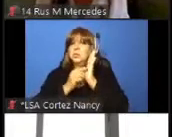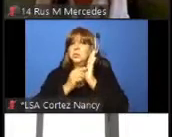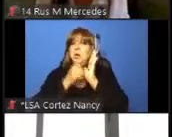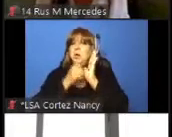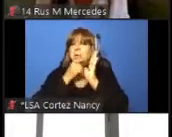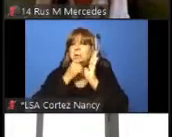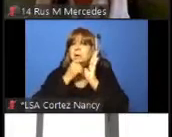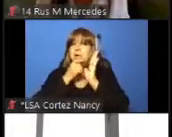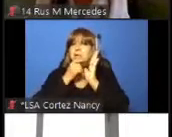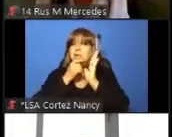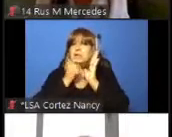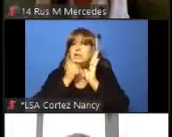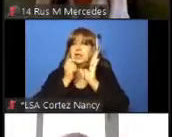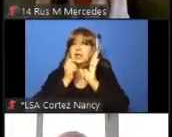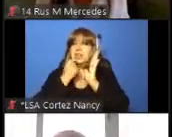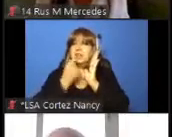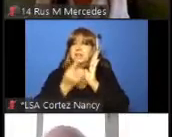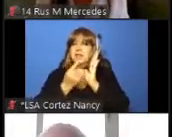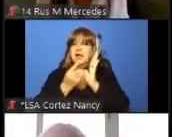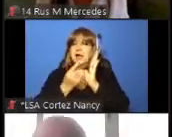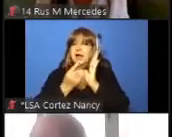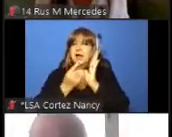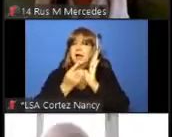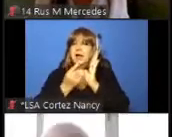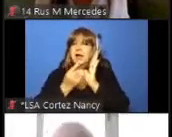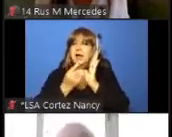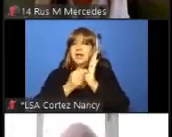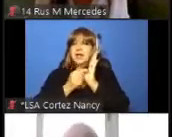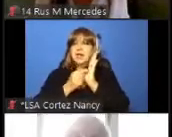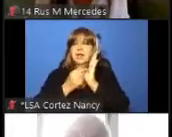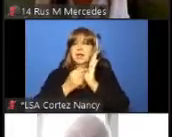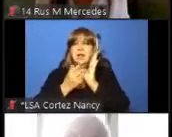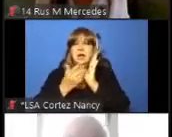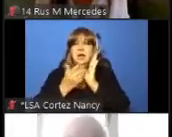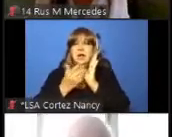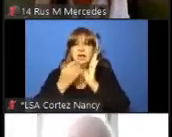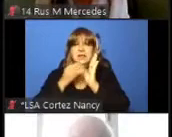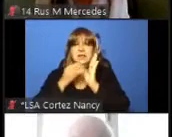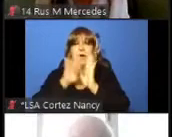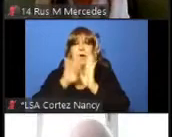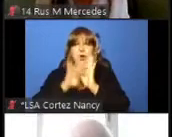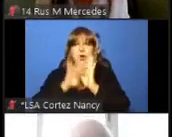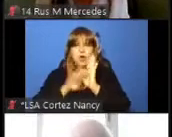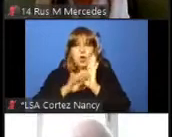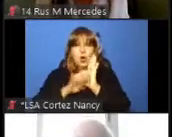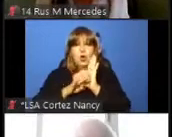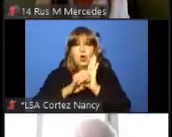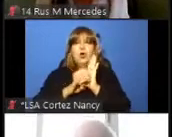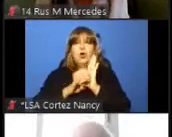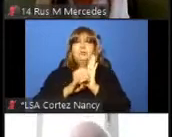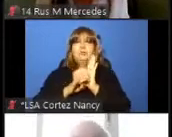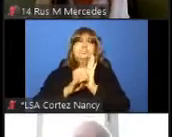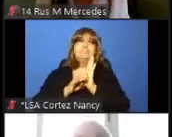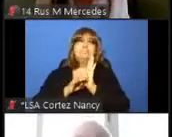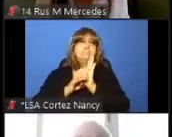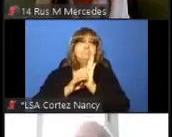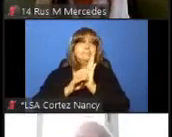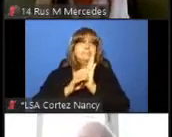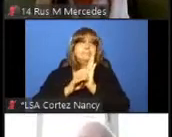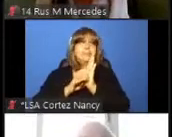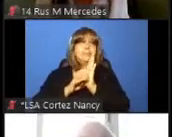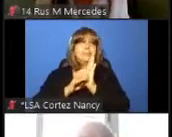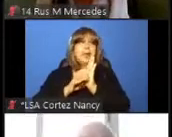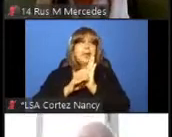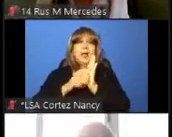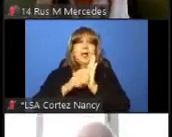por quien los daba sin pasar por ningún tipo de protocolo comunicacional y no lo estoy haciendo yo como legislador que me